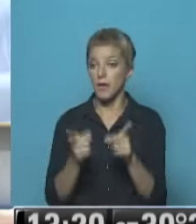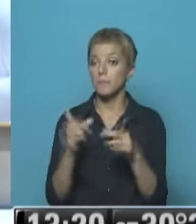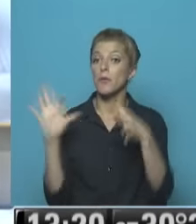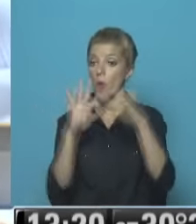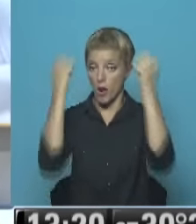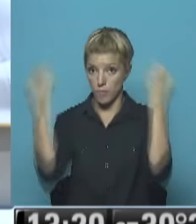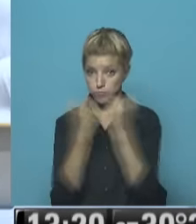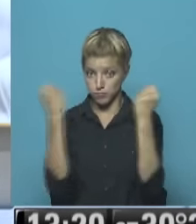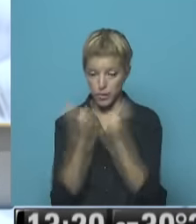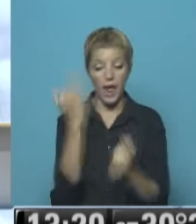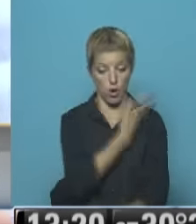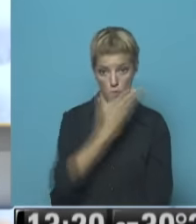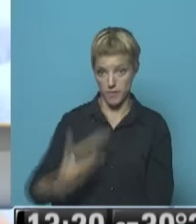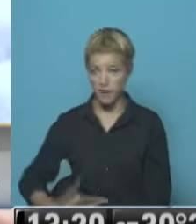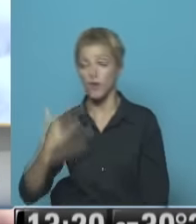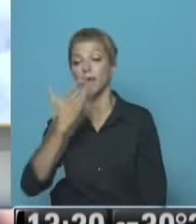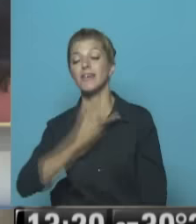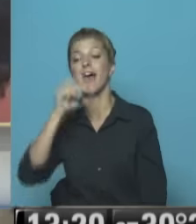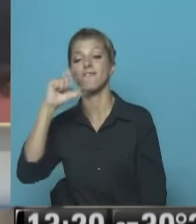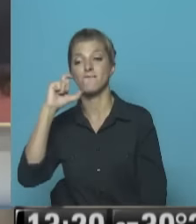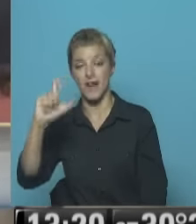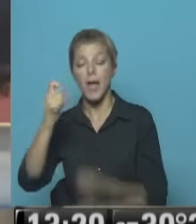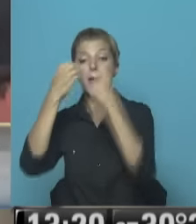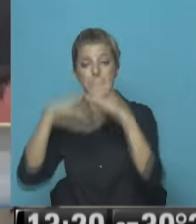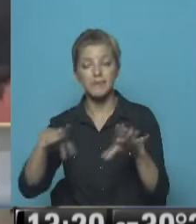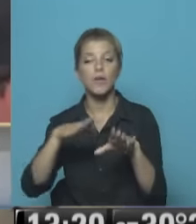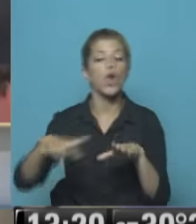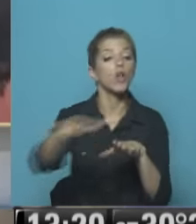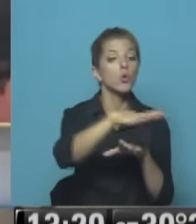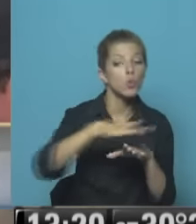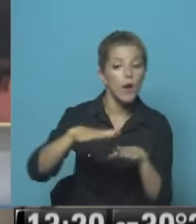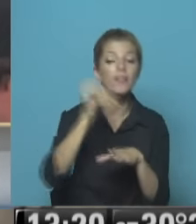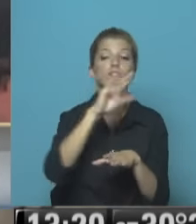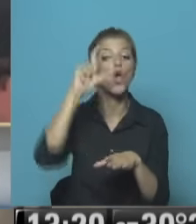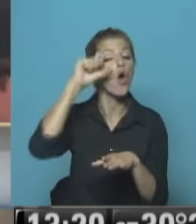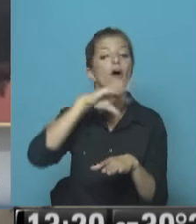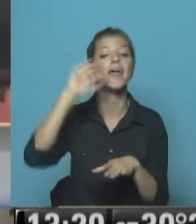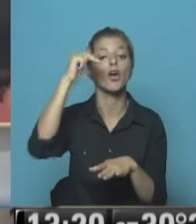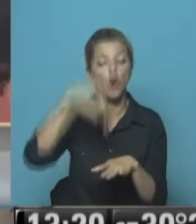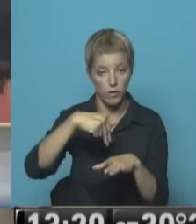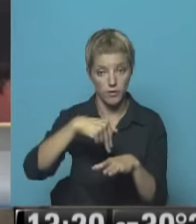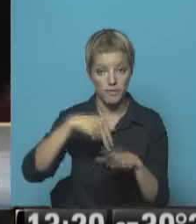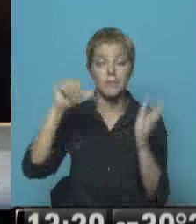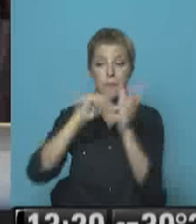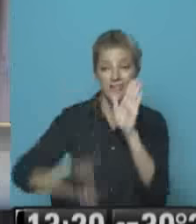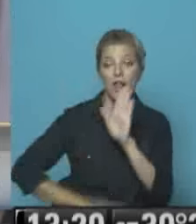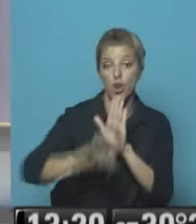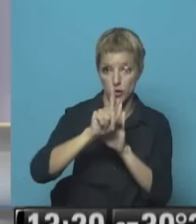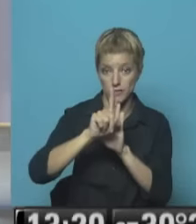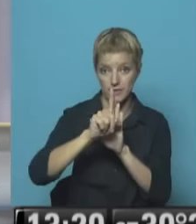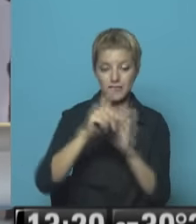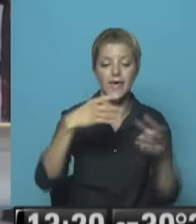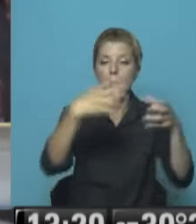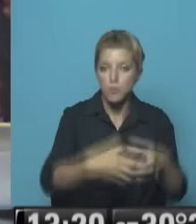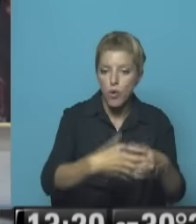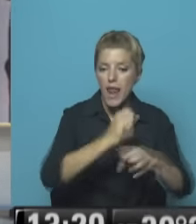el gobierno y las FARC comenzaron tareas de desminado en las zonas del Orejón, en el noroeste del país. Esta no